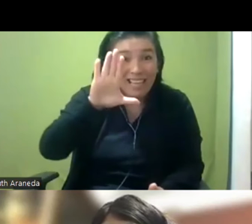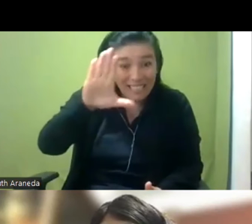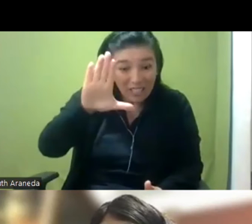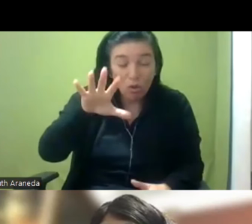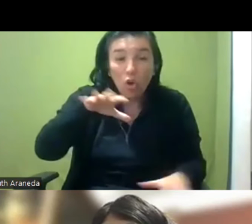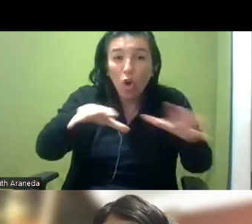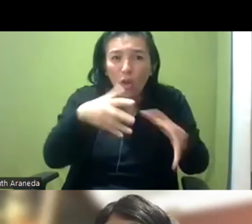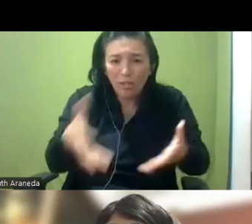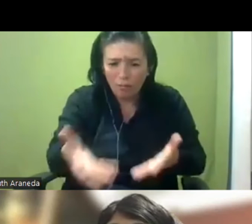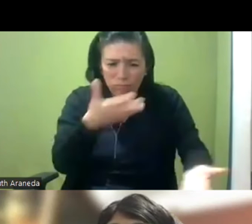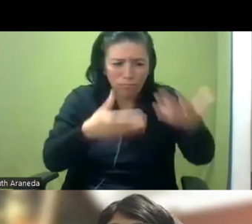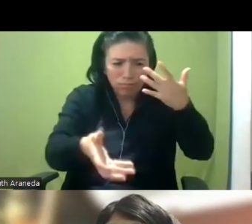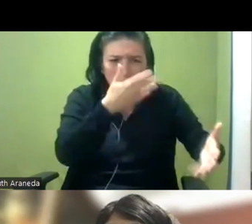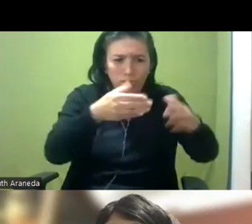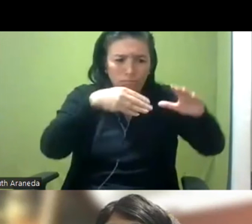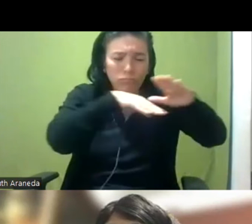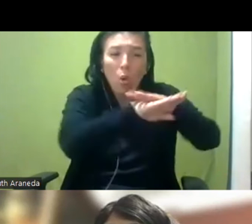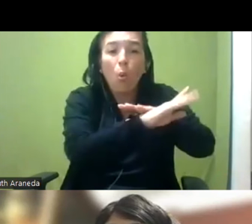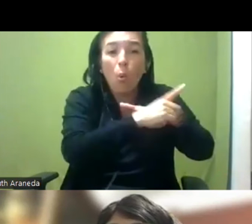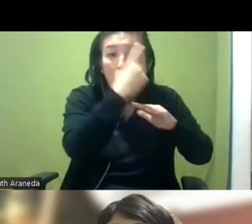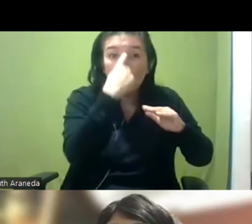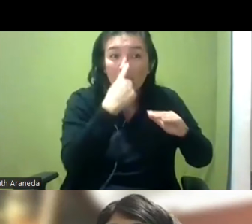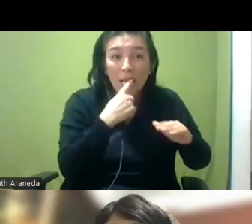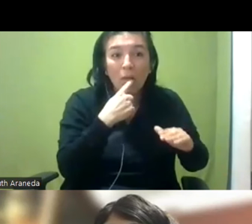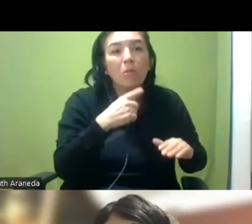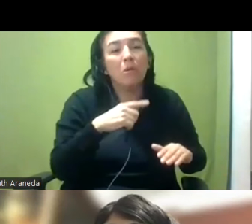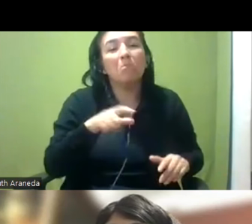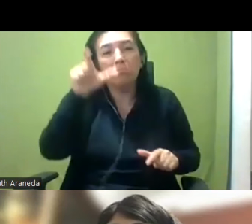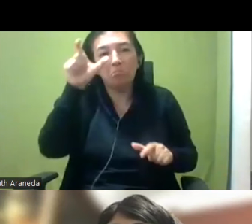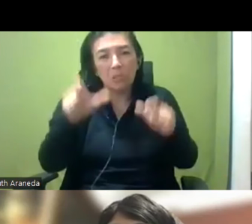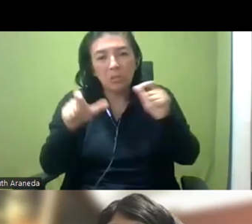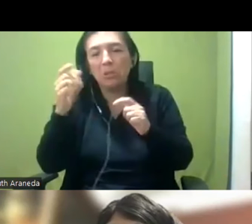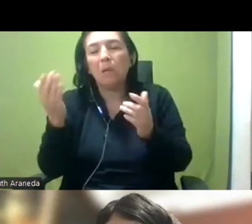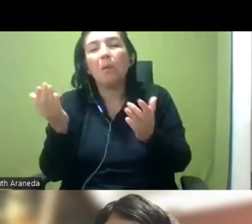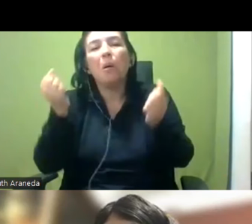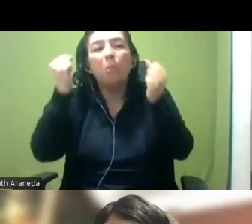material que está depositado en museo puede ser estudiado